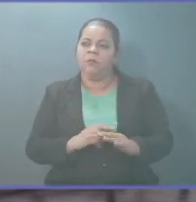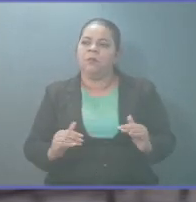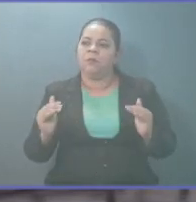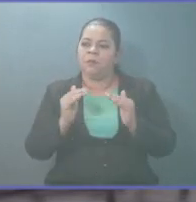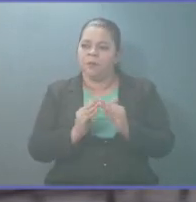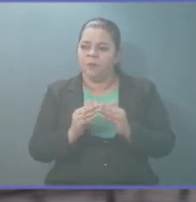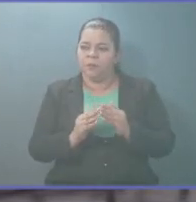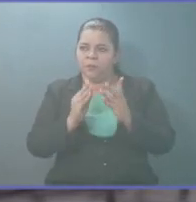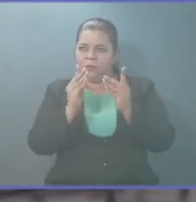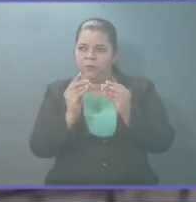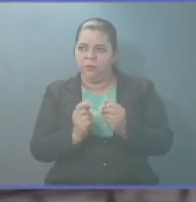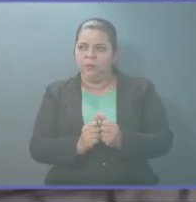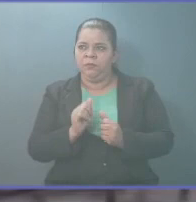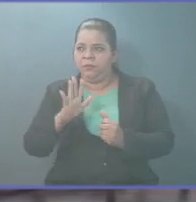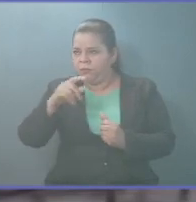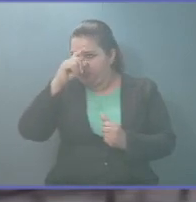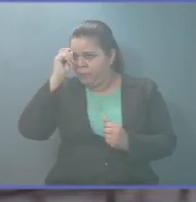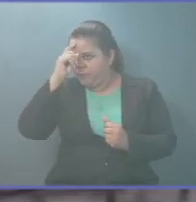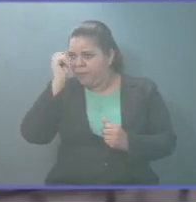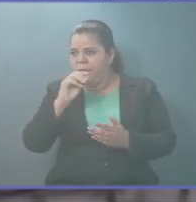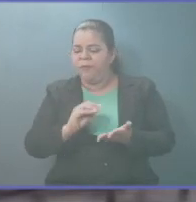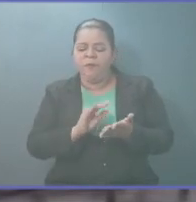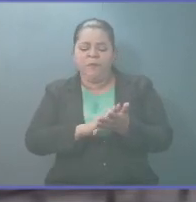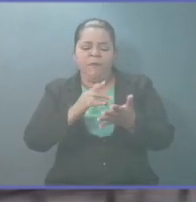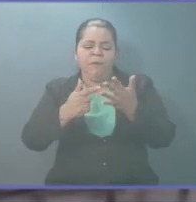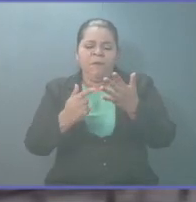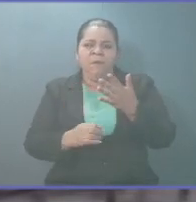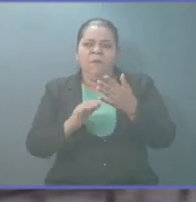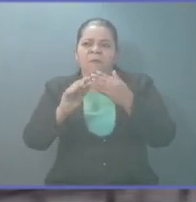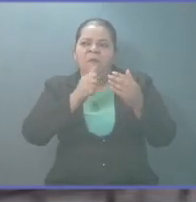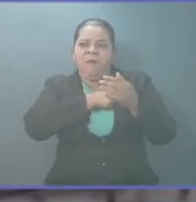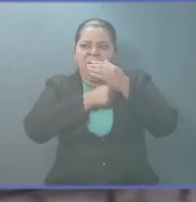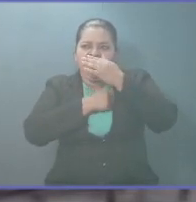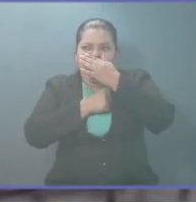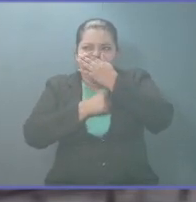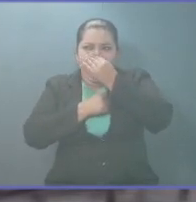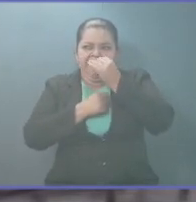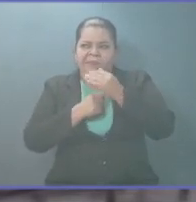Esta transición comprenderá las adecuaciones de los recursos económicos, régimen de personal, contratación y patrimonio, entre otros.